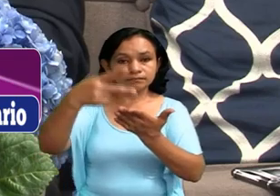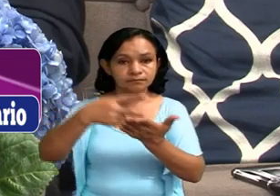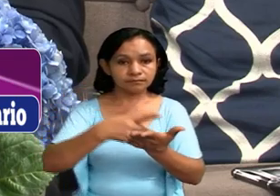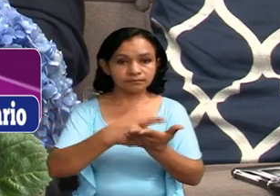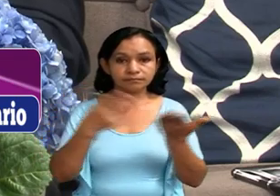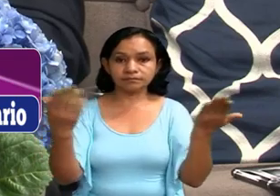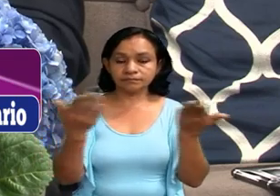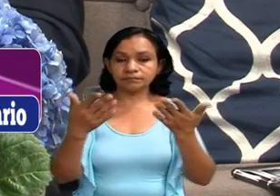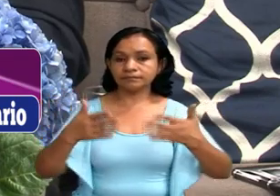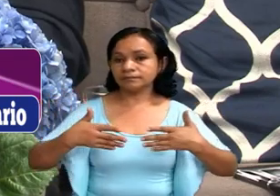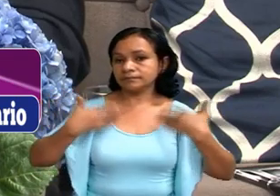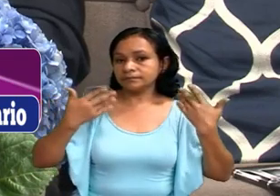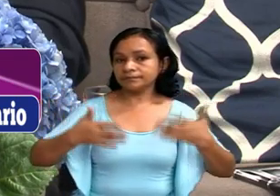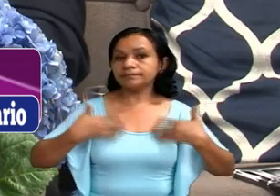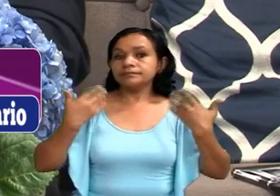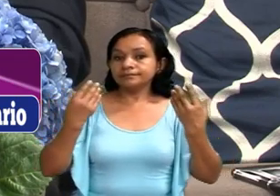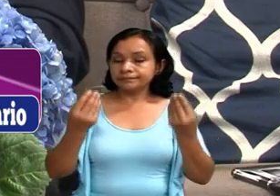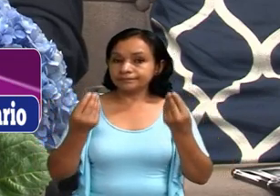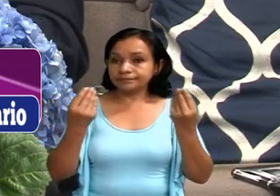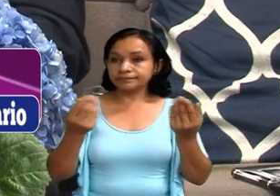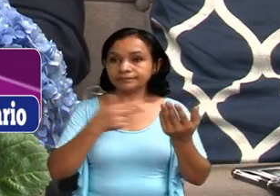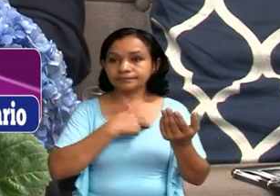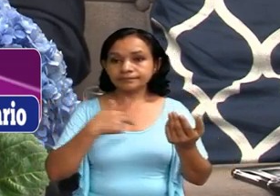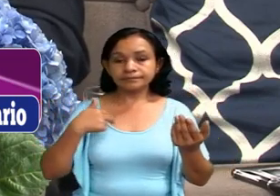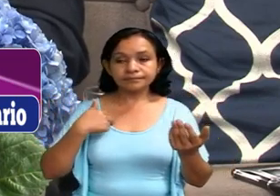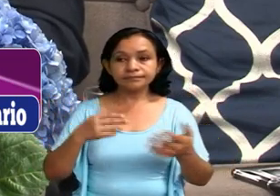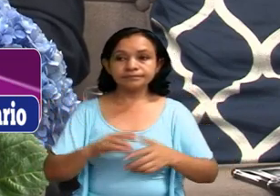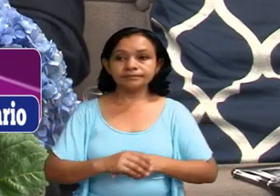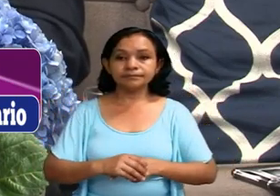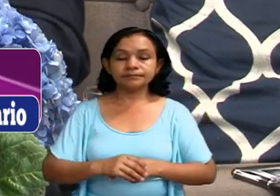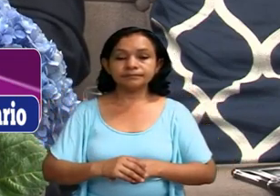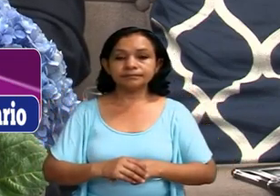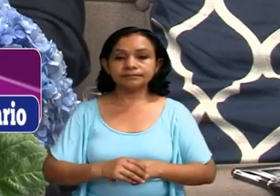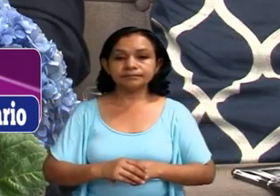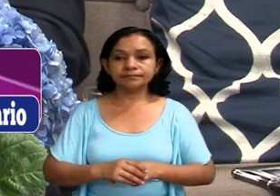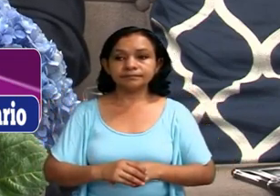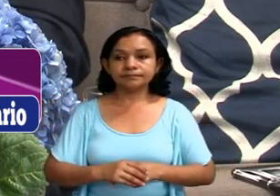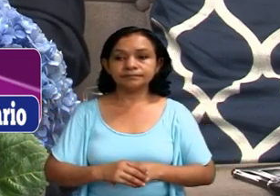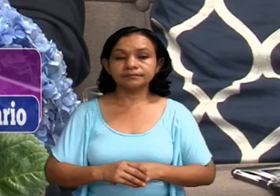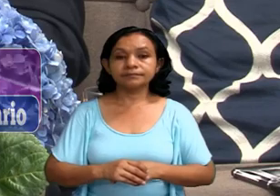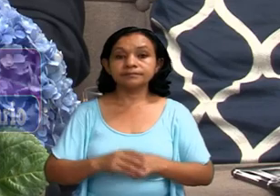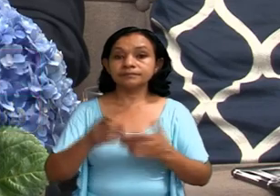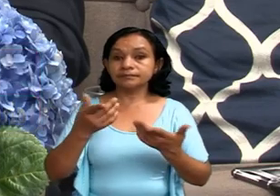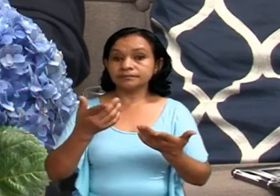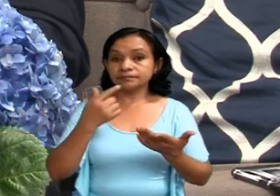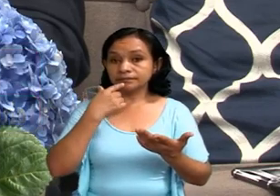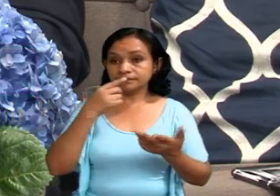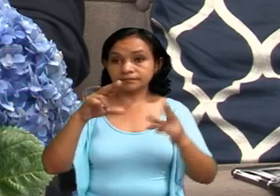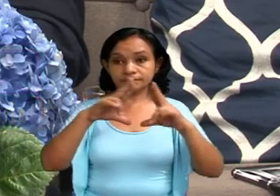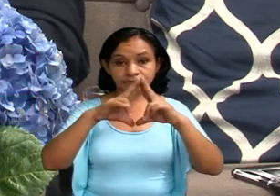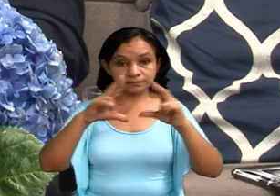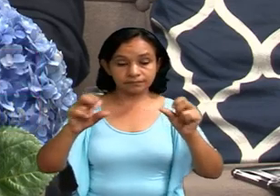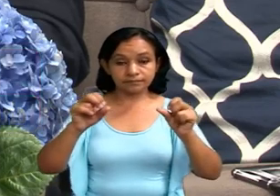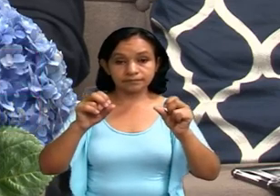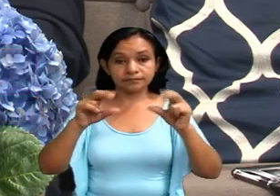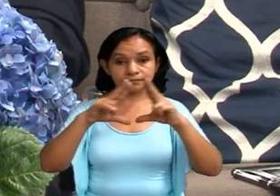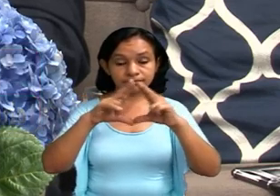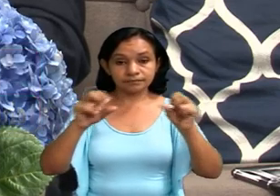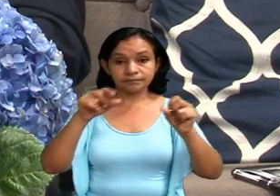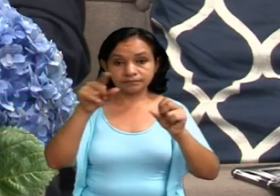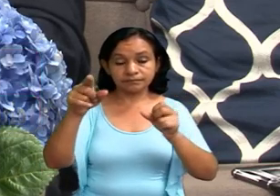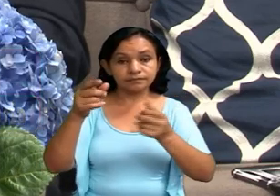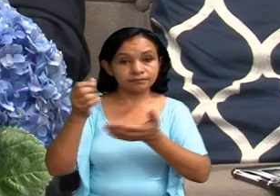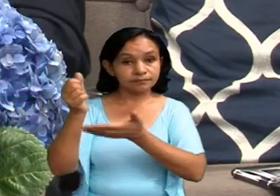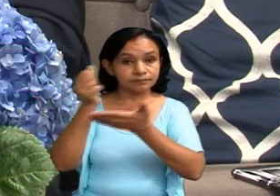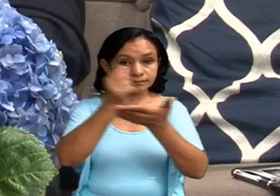con mucha satisfacción quiero agradecer también al Foro Nicaragüense de Cultura, en la persona de don Cairo Amador,